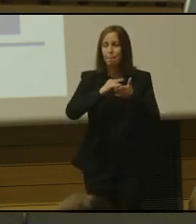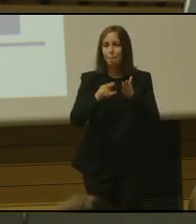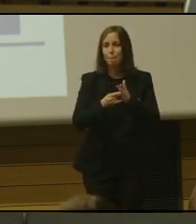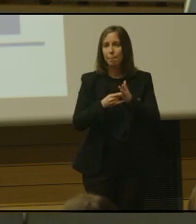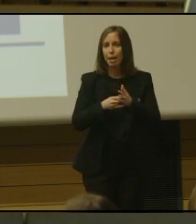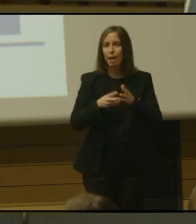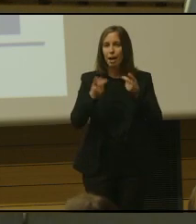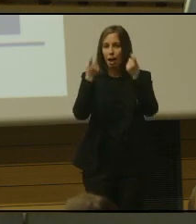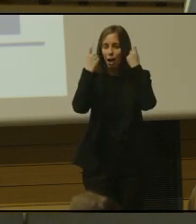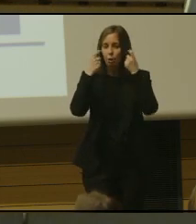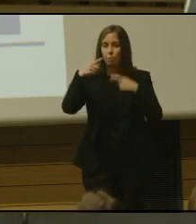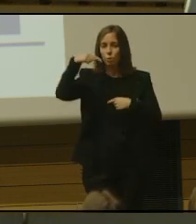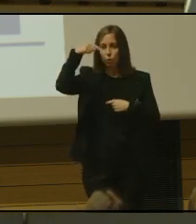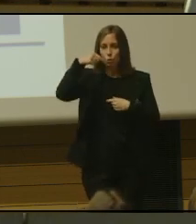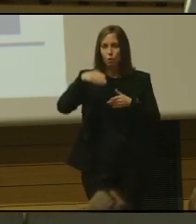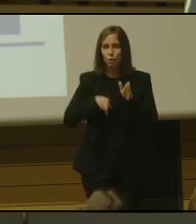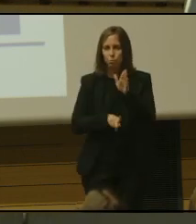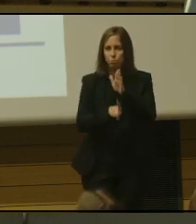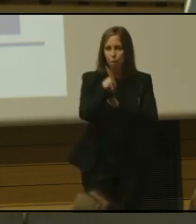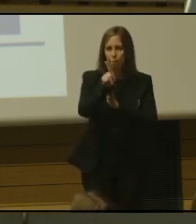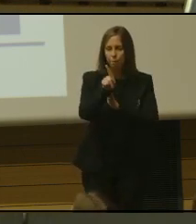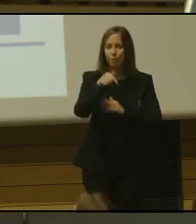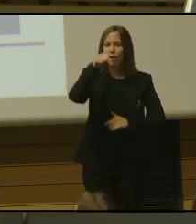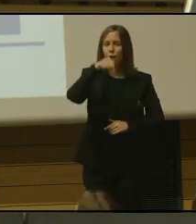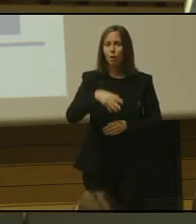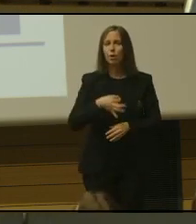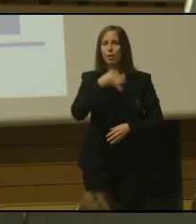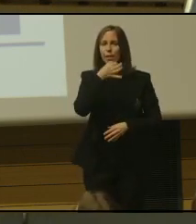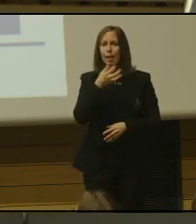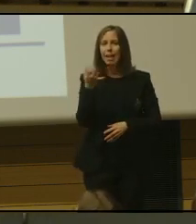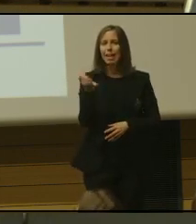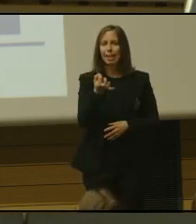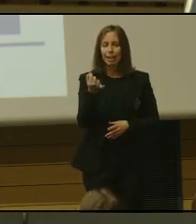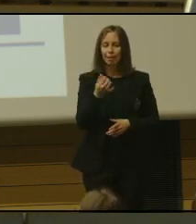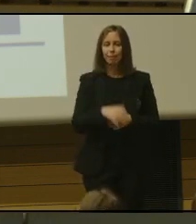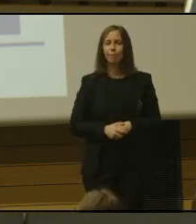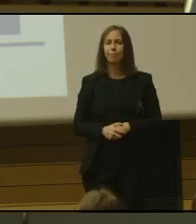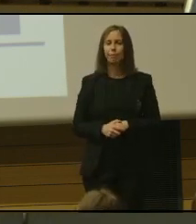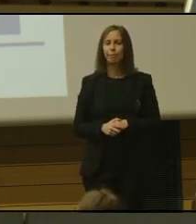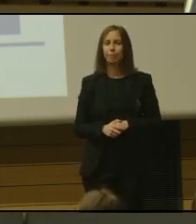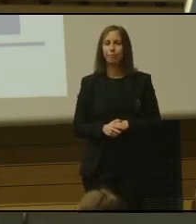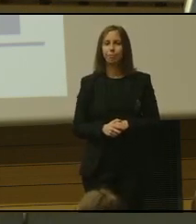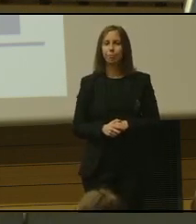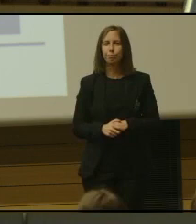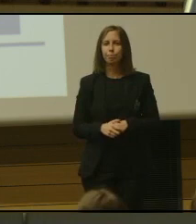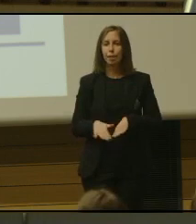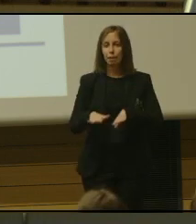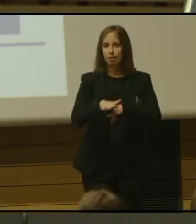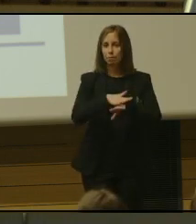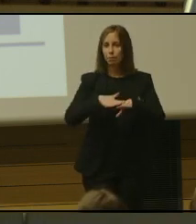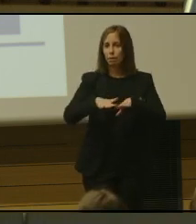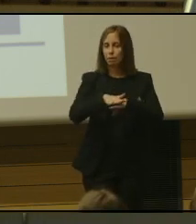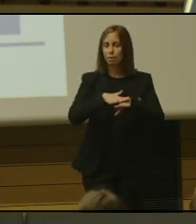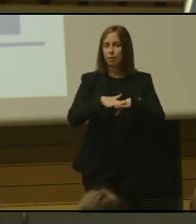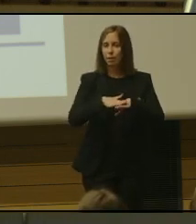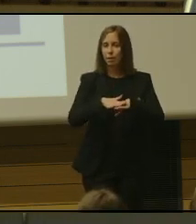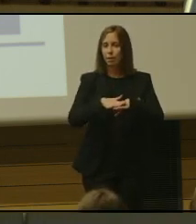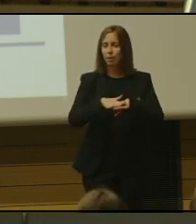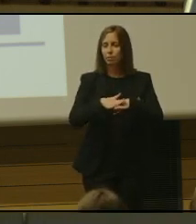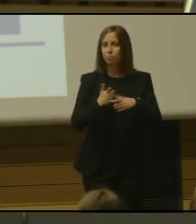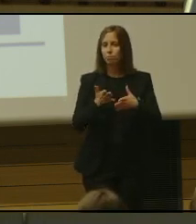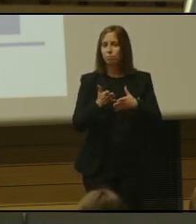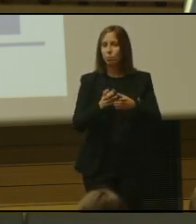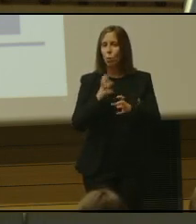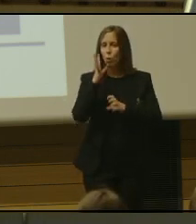sus alumnos de doctorado. Hoy va a hablarnos, bueno, pues de fundamentalmente qué implica